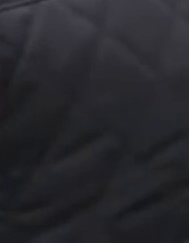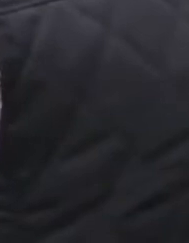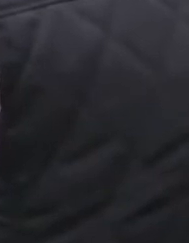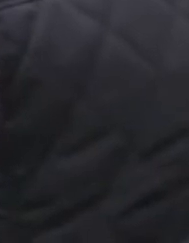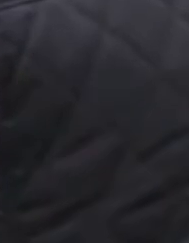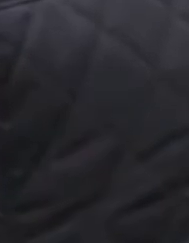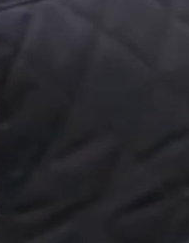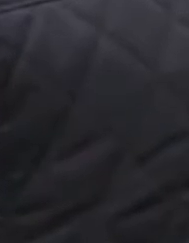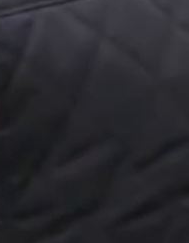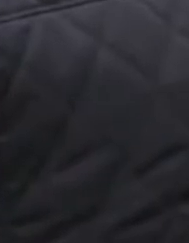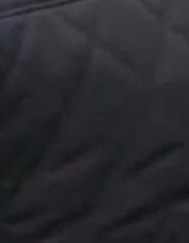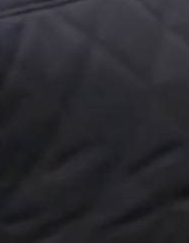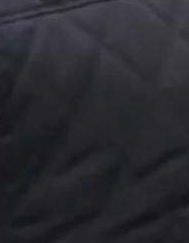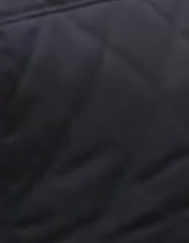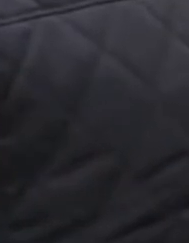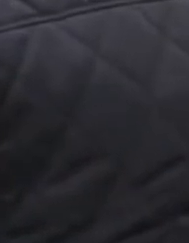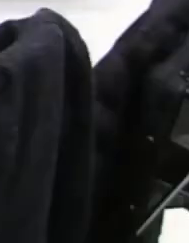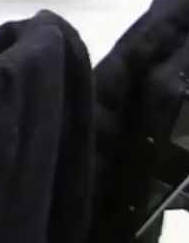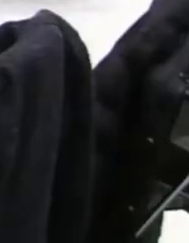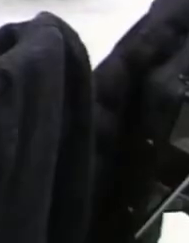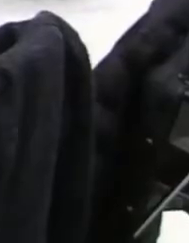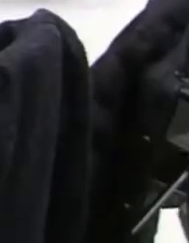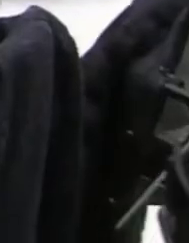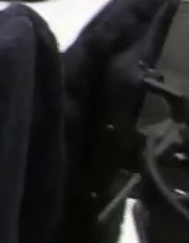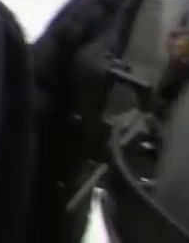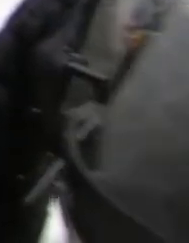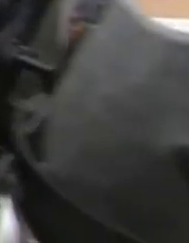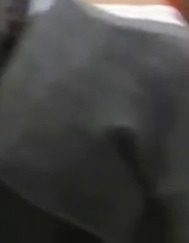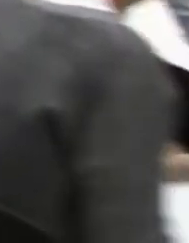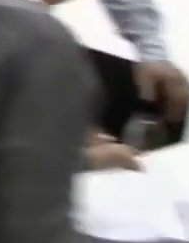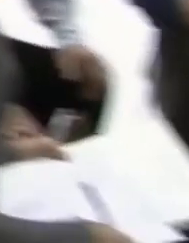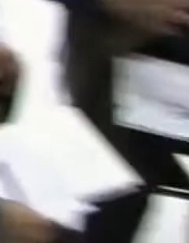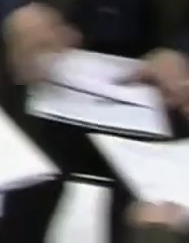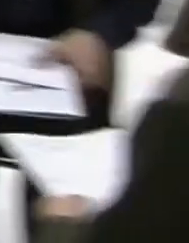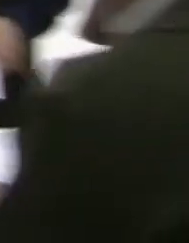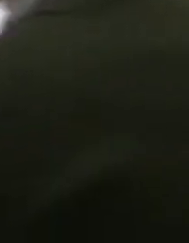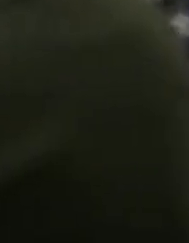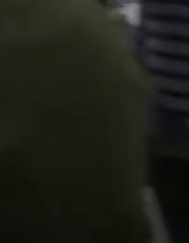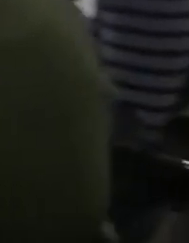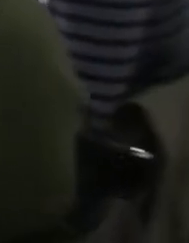Lo